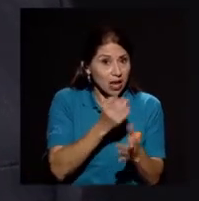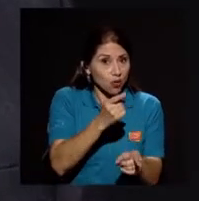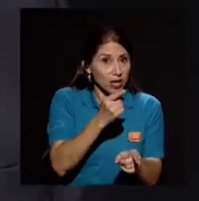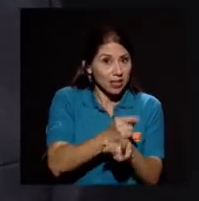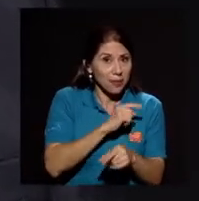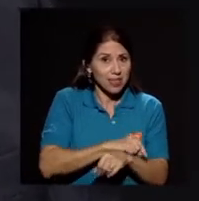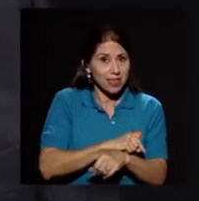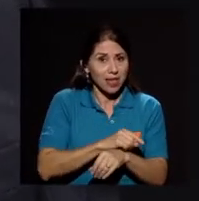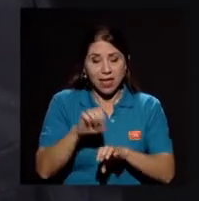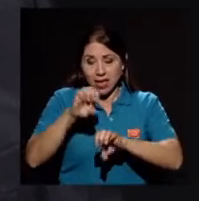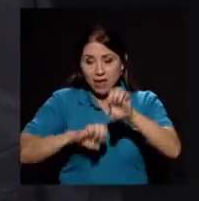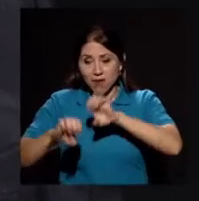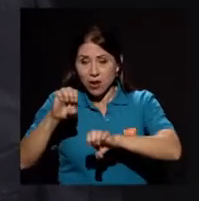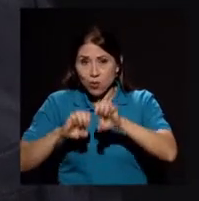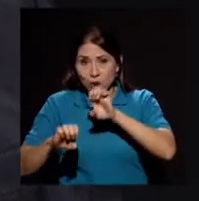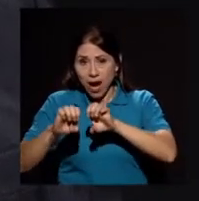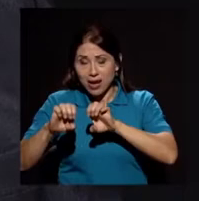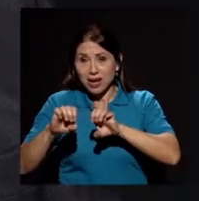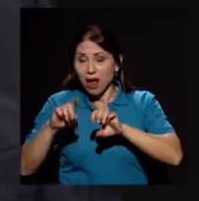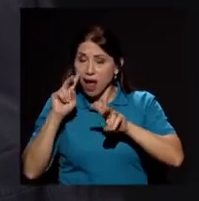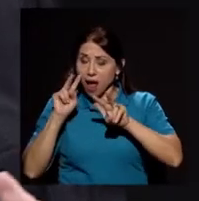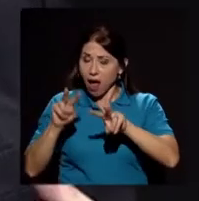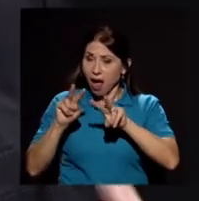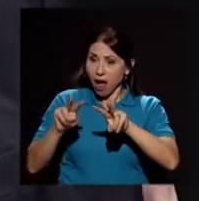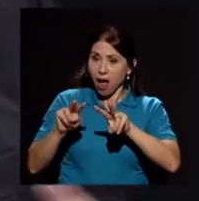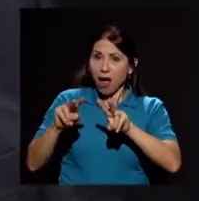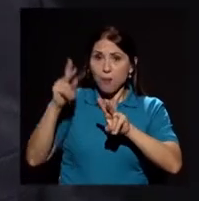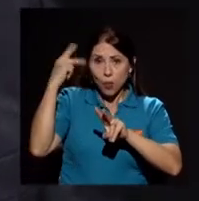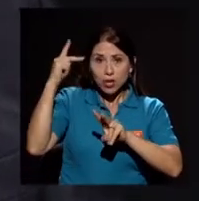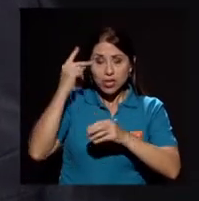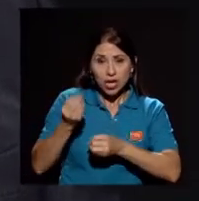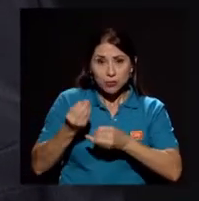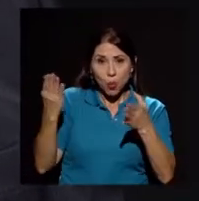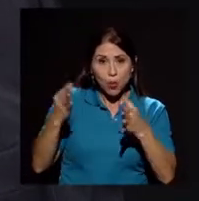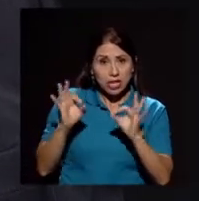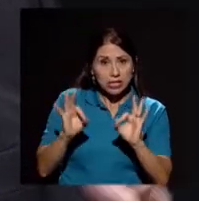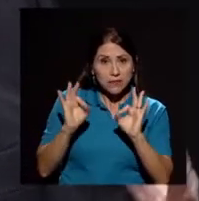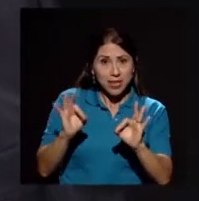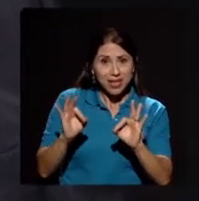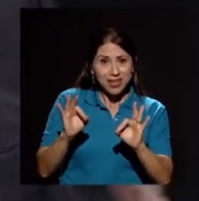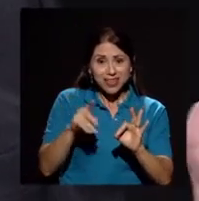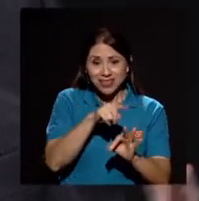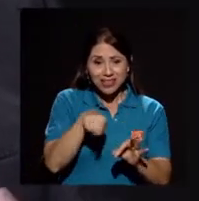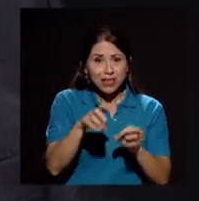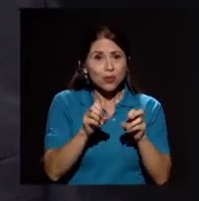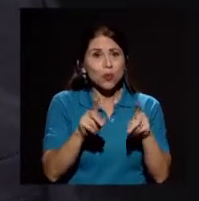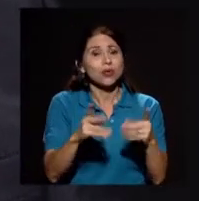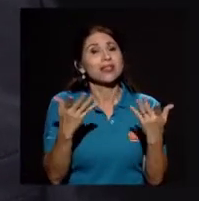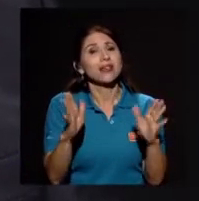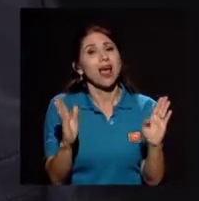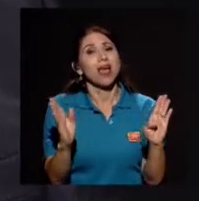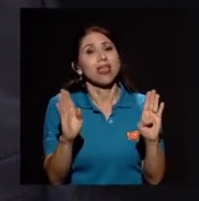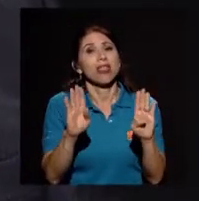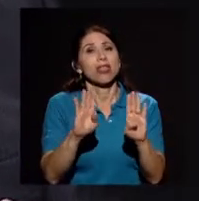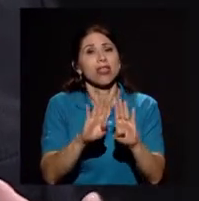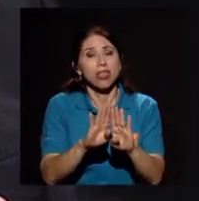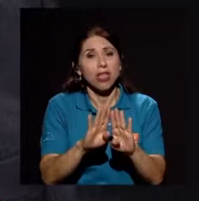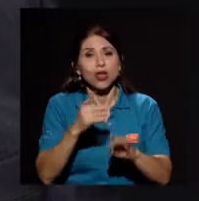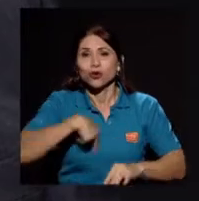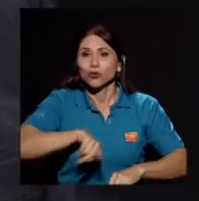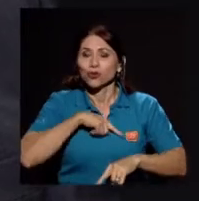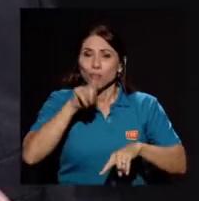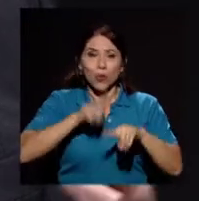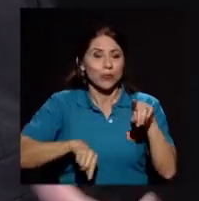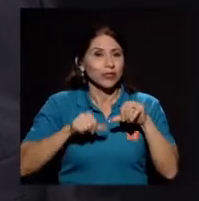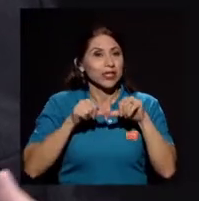las políticas públicas que tenemos están funcionando ya se están se han ido cerrando horna y no podemos seguir digamos en alguna medida con esa con